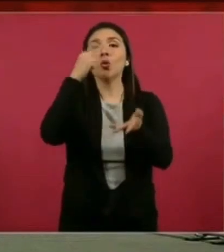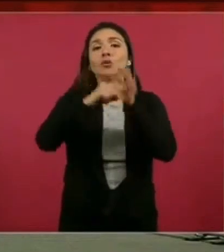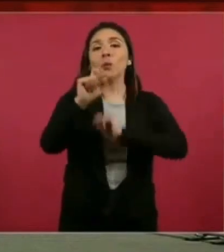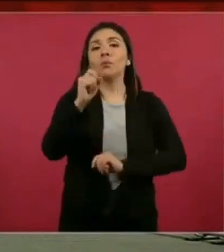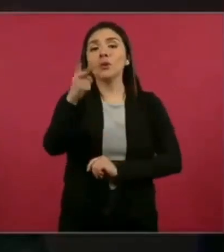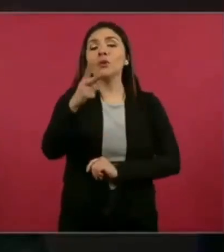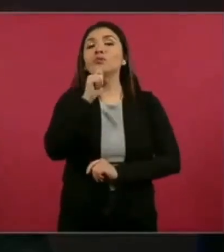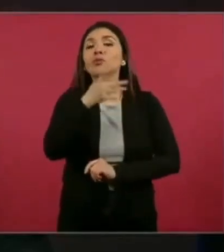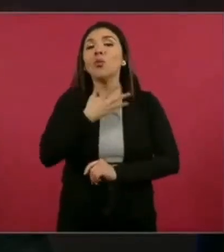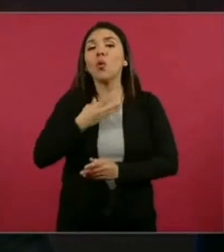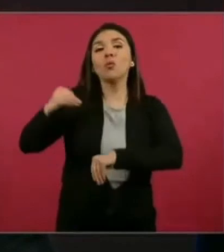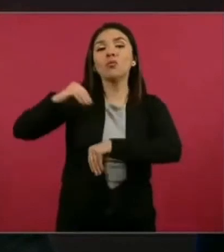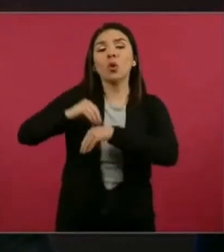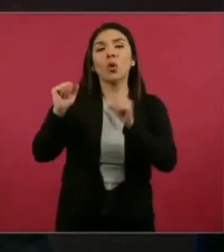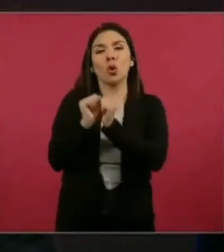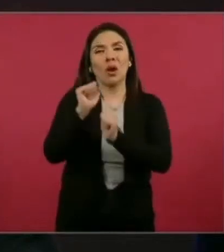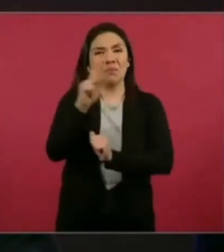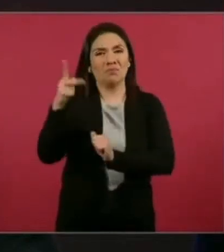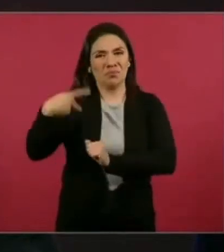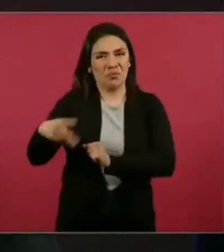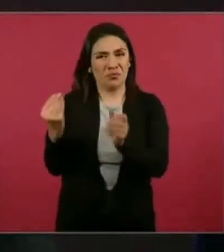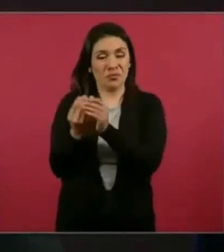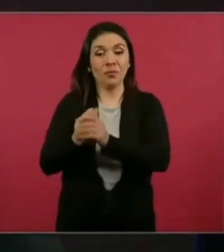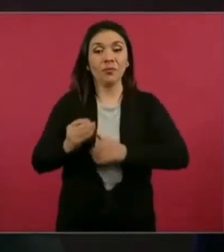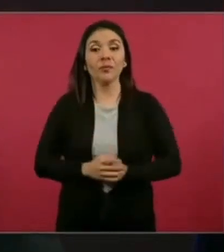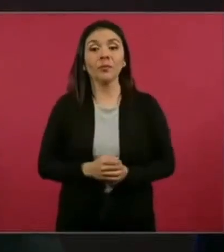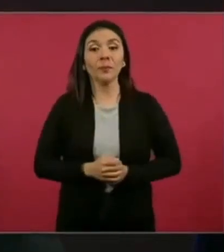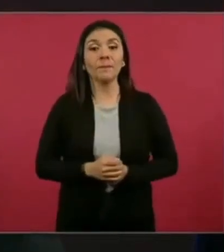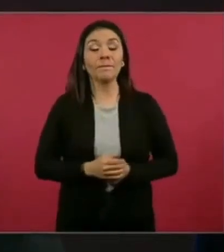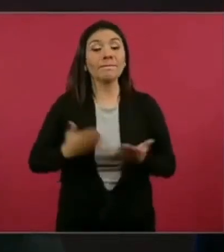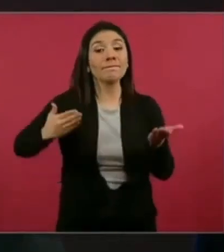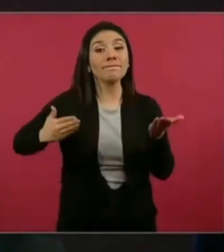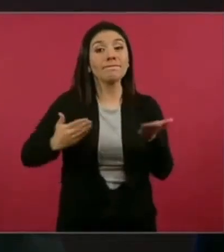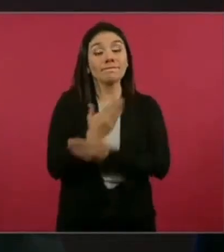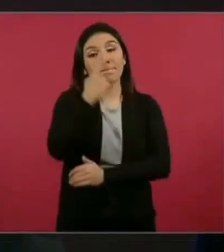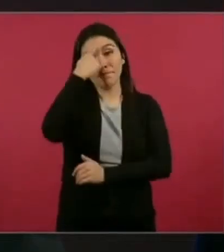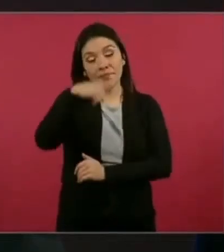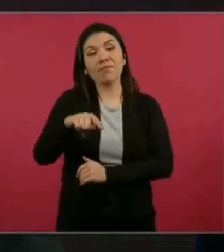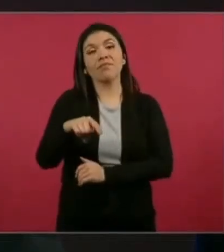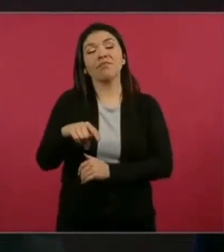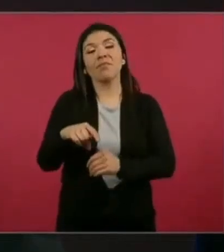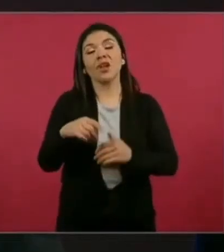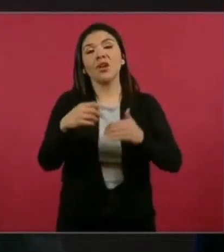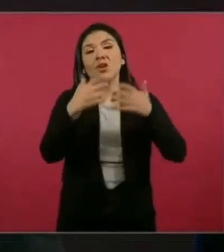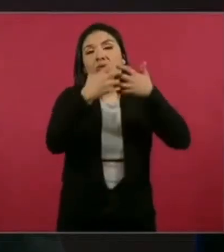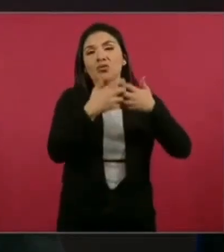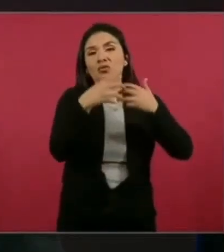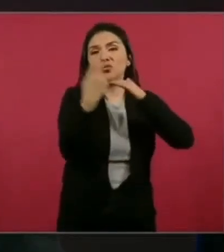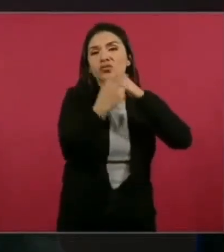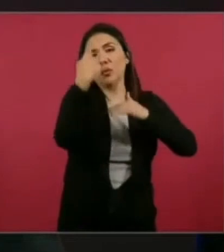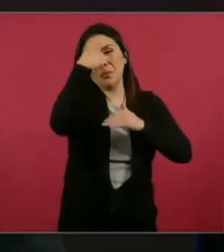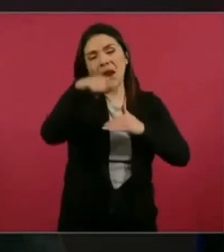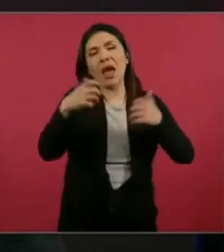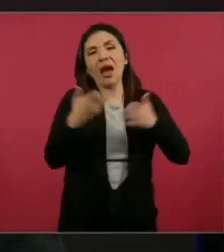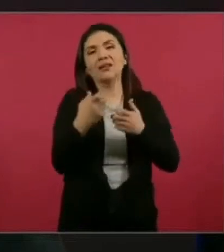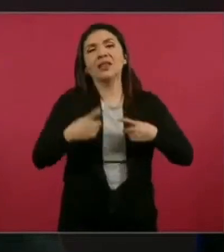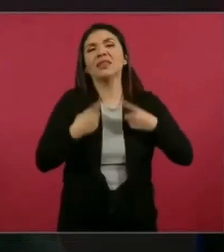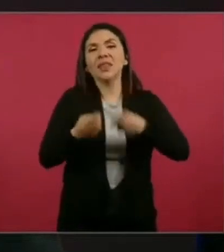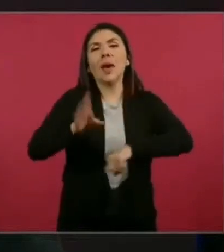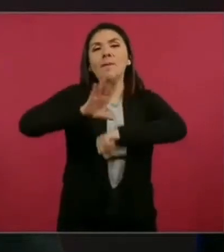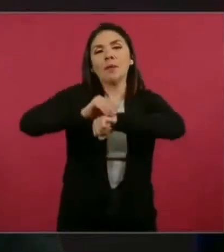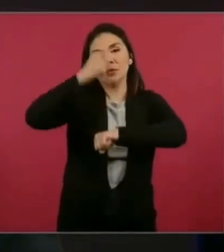este aplicativo de preproducción. El ataque fue sobre el servidor de preproducción de la aplicación de acreditación de prensa, que es